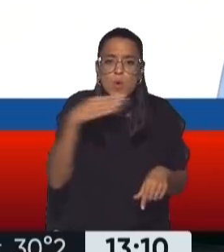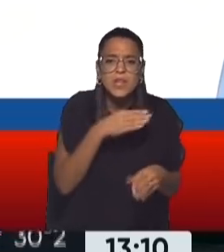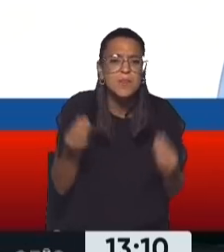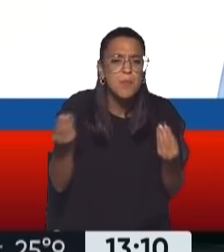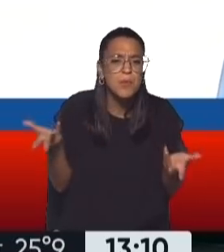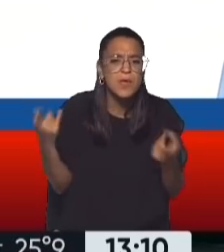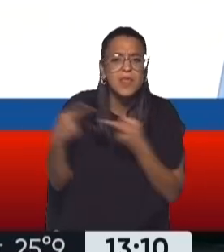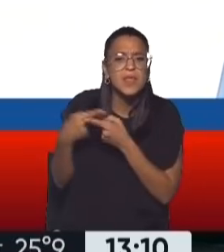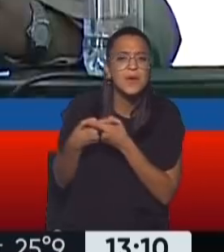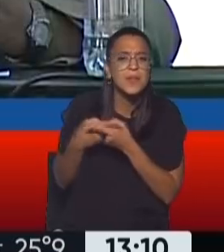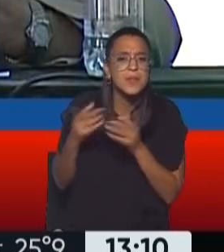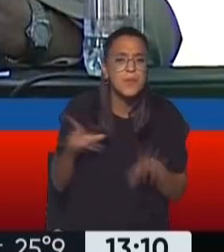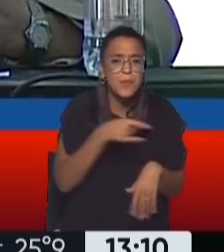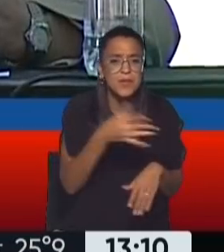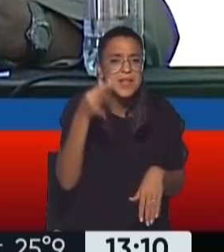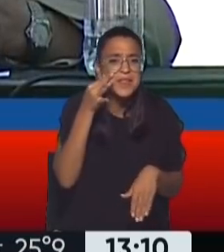por qué discutimos, ¿viste? Vos